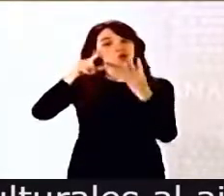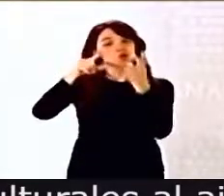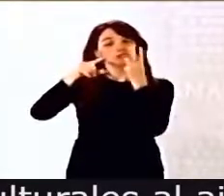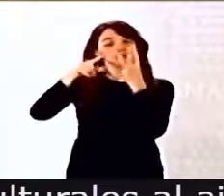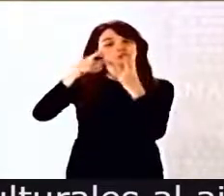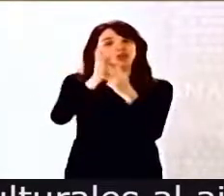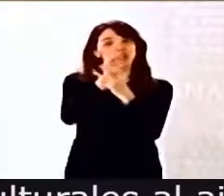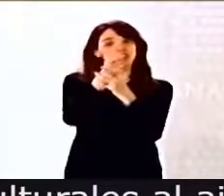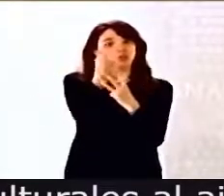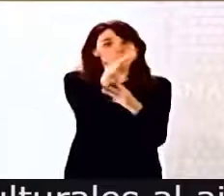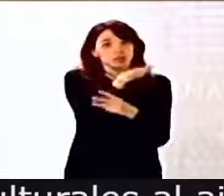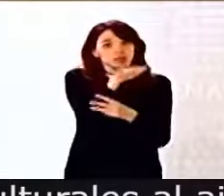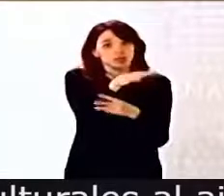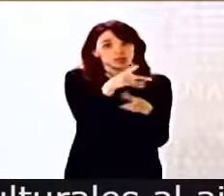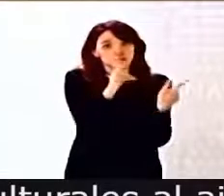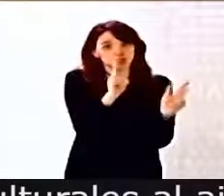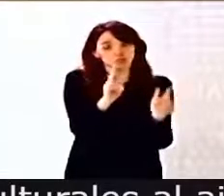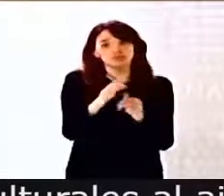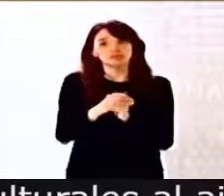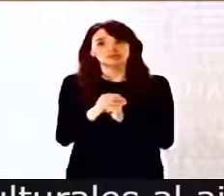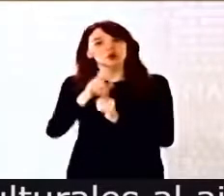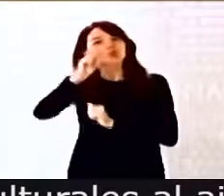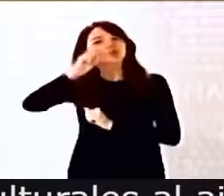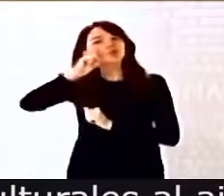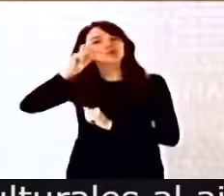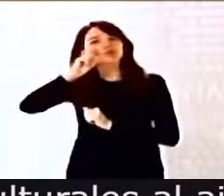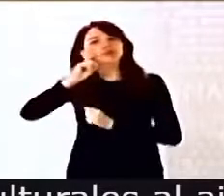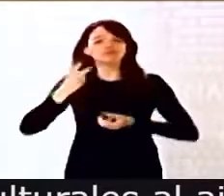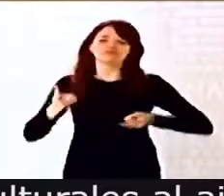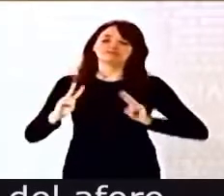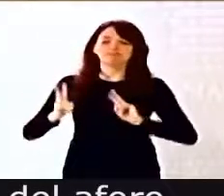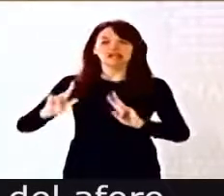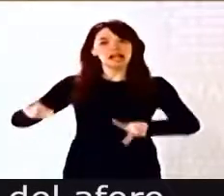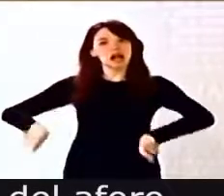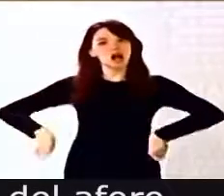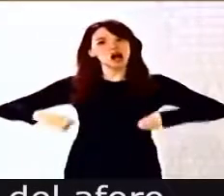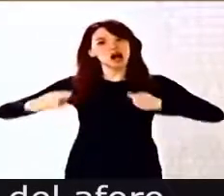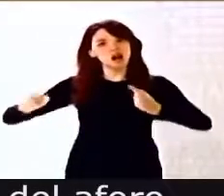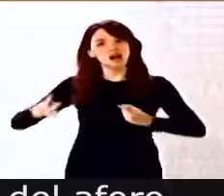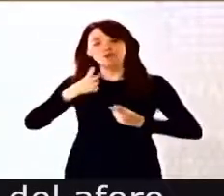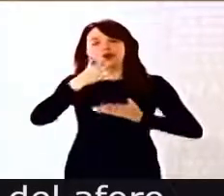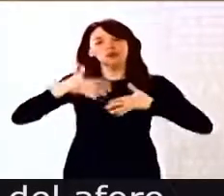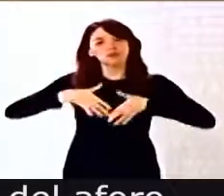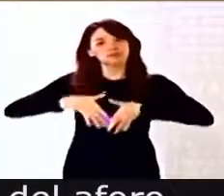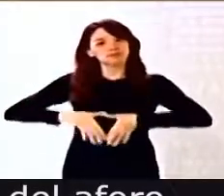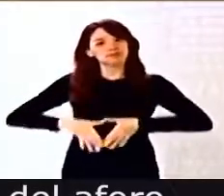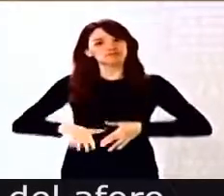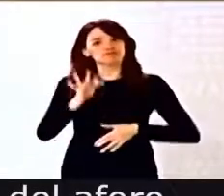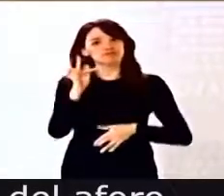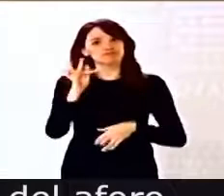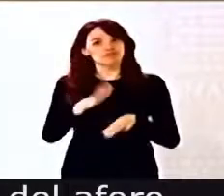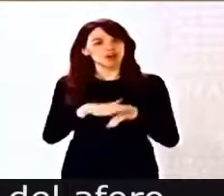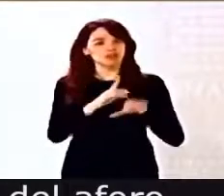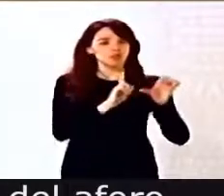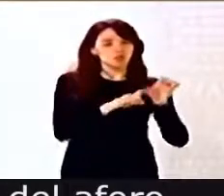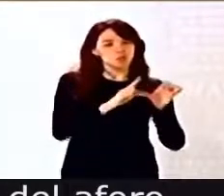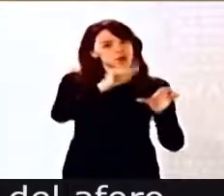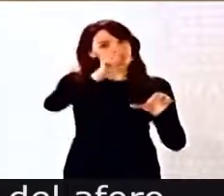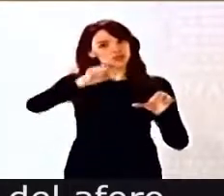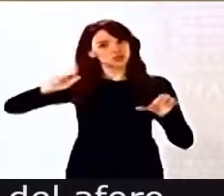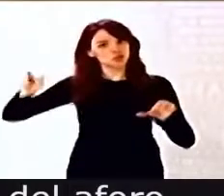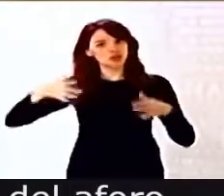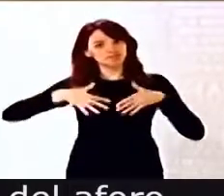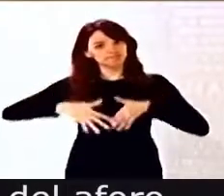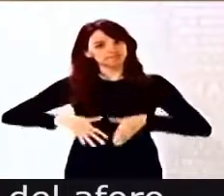el turismo activo y de naturaleza, que tanto bien le hace a nuestra sociedad y también a nuestra tierra. Y vamos